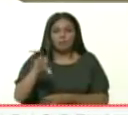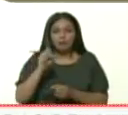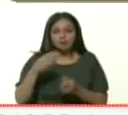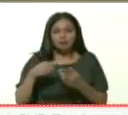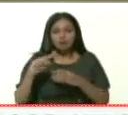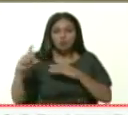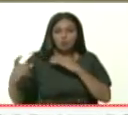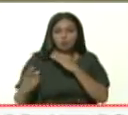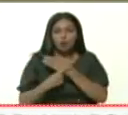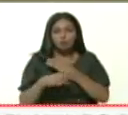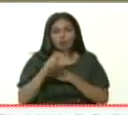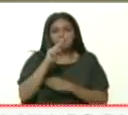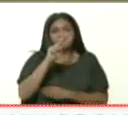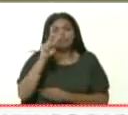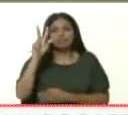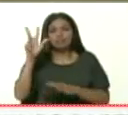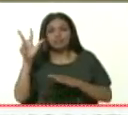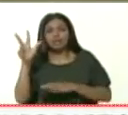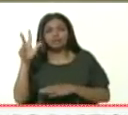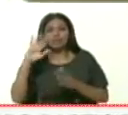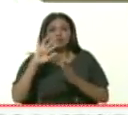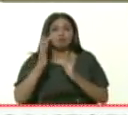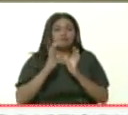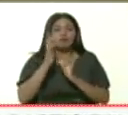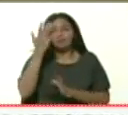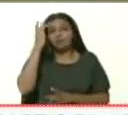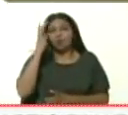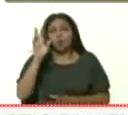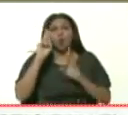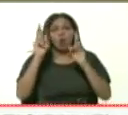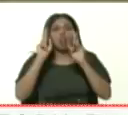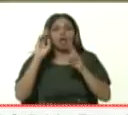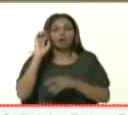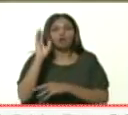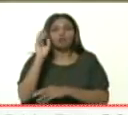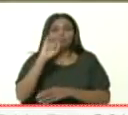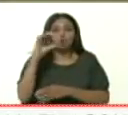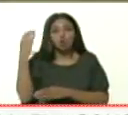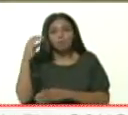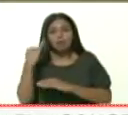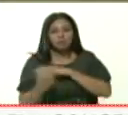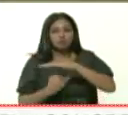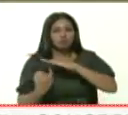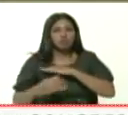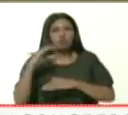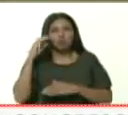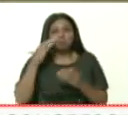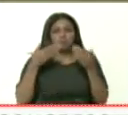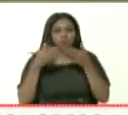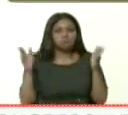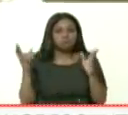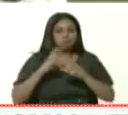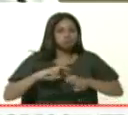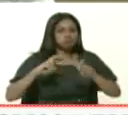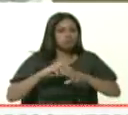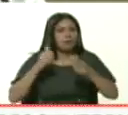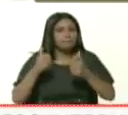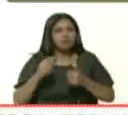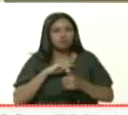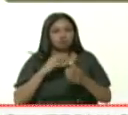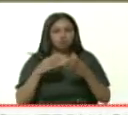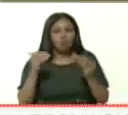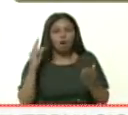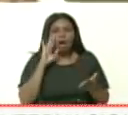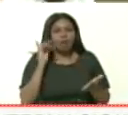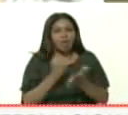Juan Guaidó el 23 de febrero. Y ojalá el Congreso de Colombia, las instituciones de Colombia, abran una averiguación, y aquí están todas